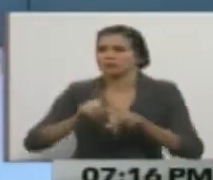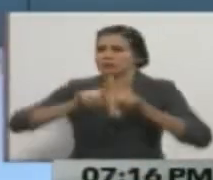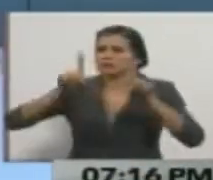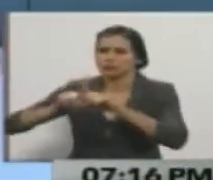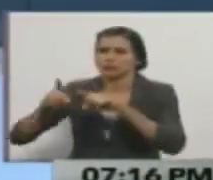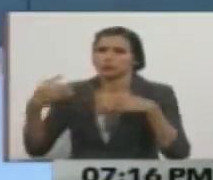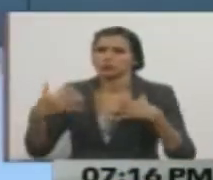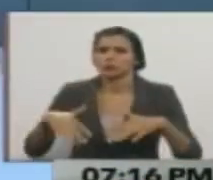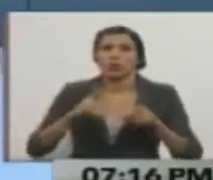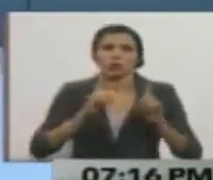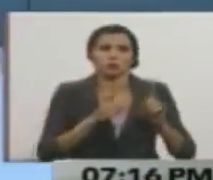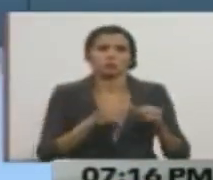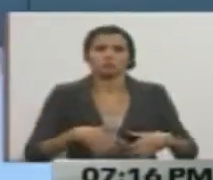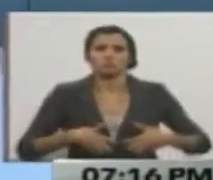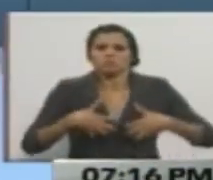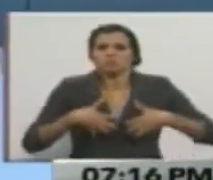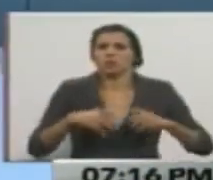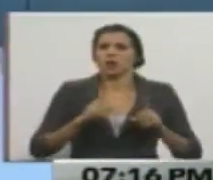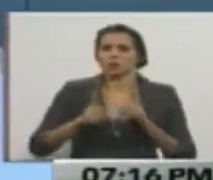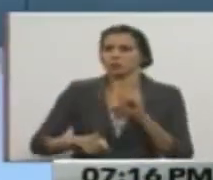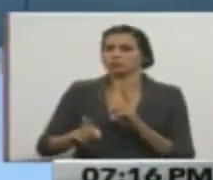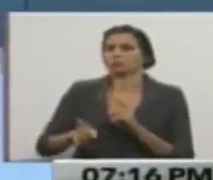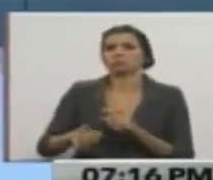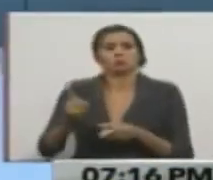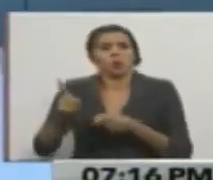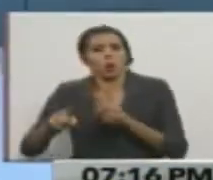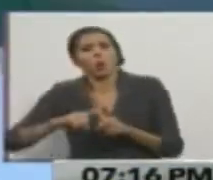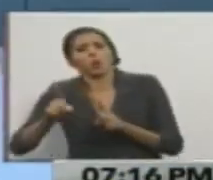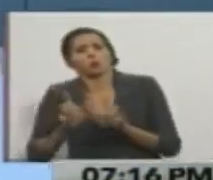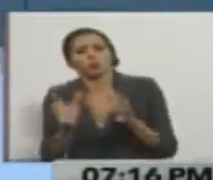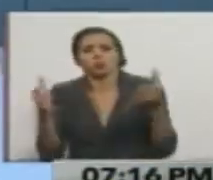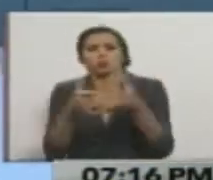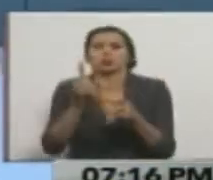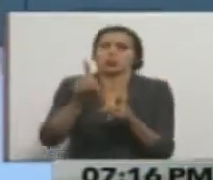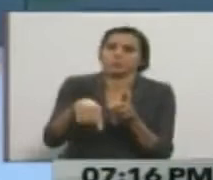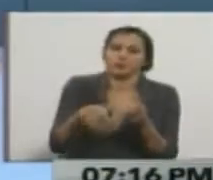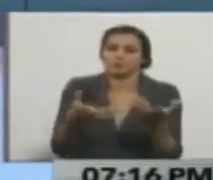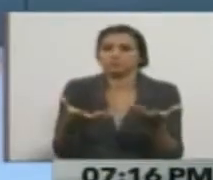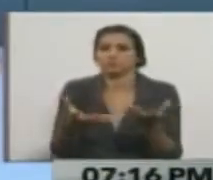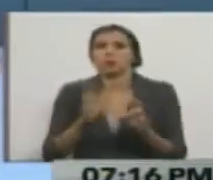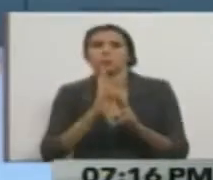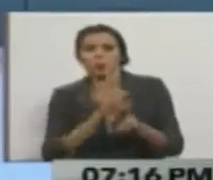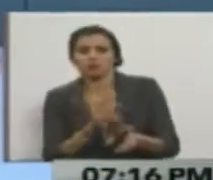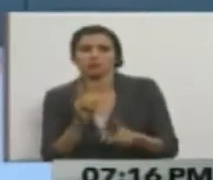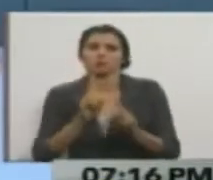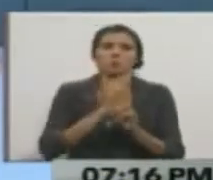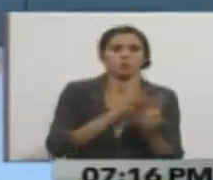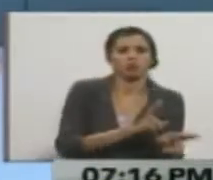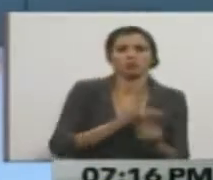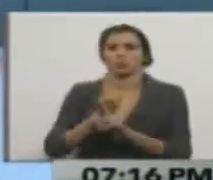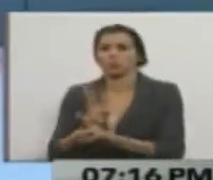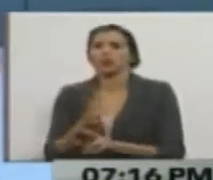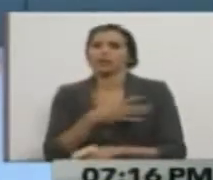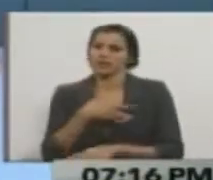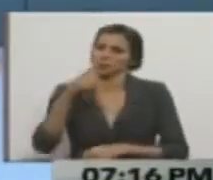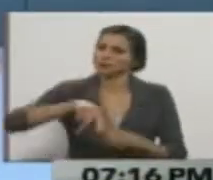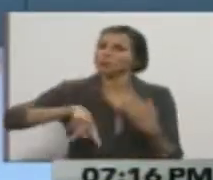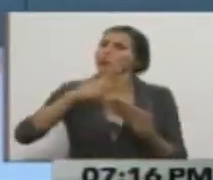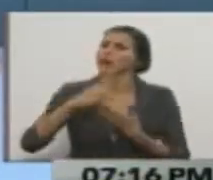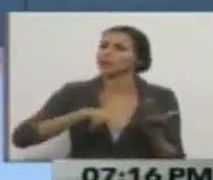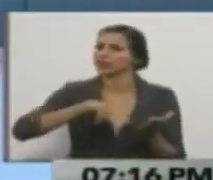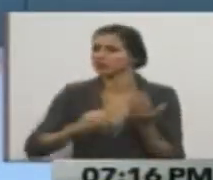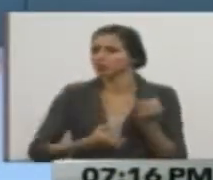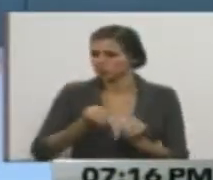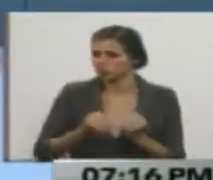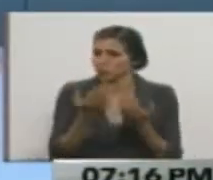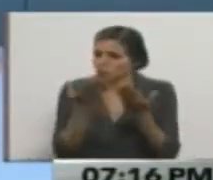de una parte, reacciones también de otra parte. Y nosotros queremos en este Cayendo y Corriendo